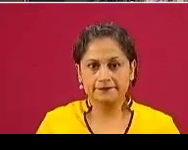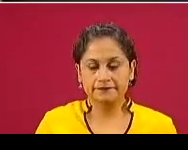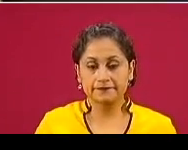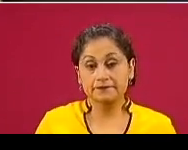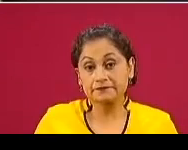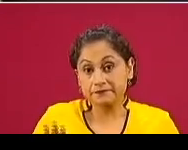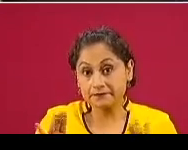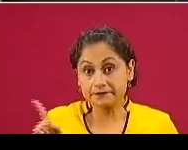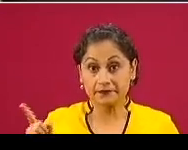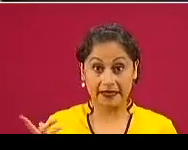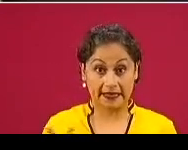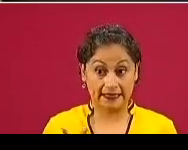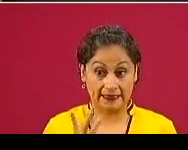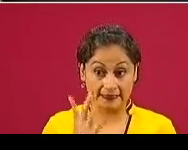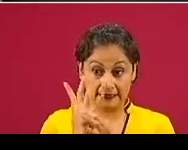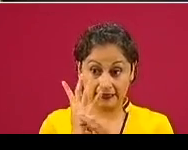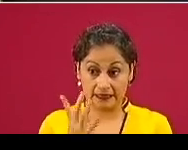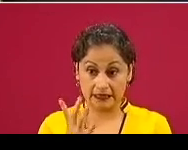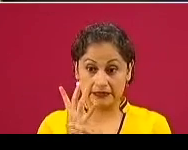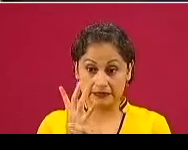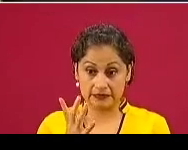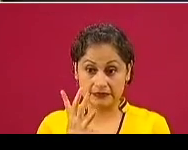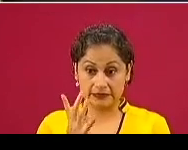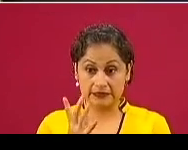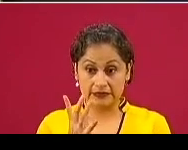Dice que hay...